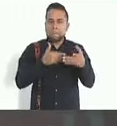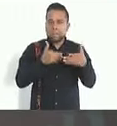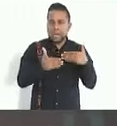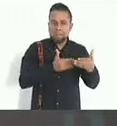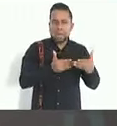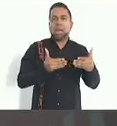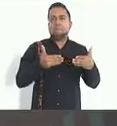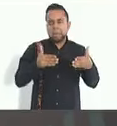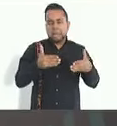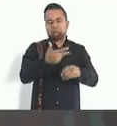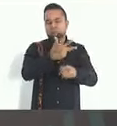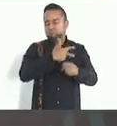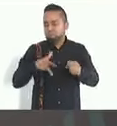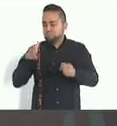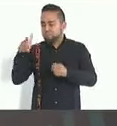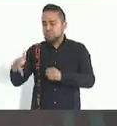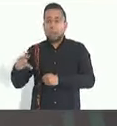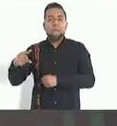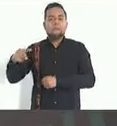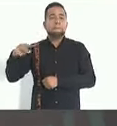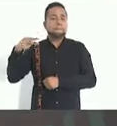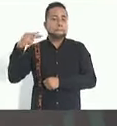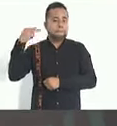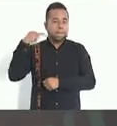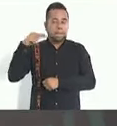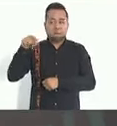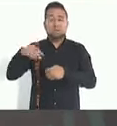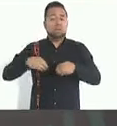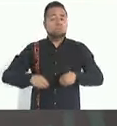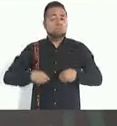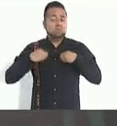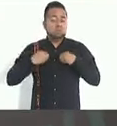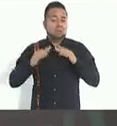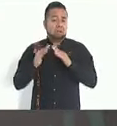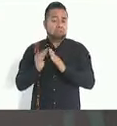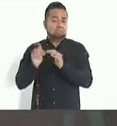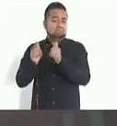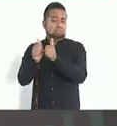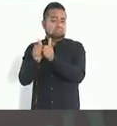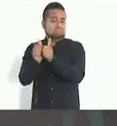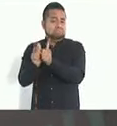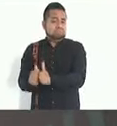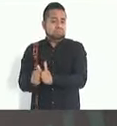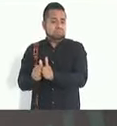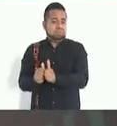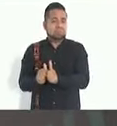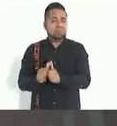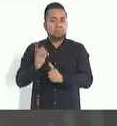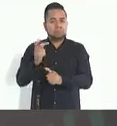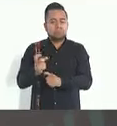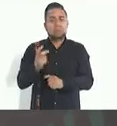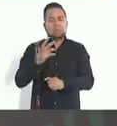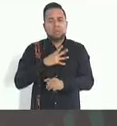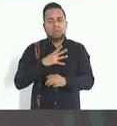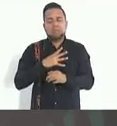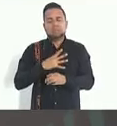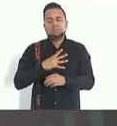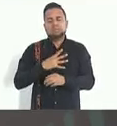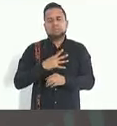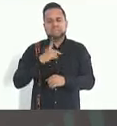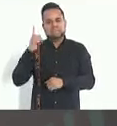llegó a Veracruz y ahí vivió. Y eran momentos muy difíciles